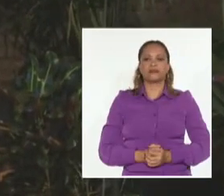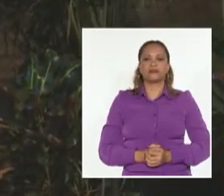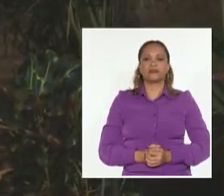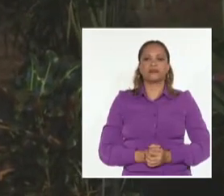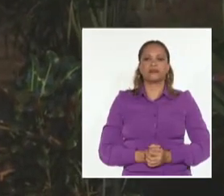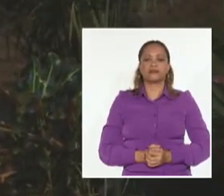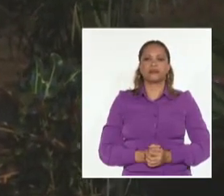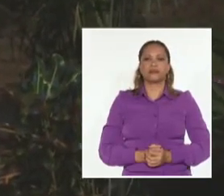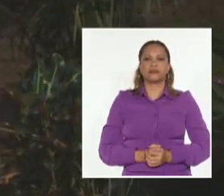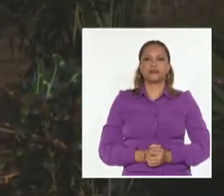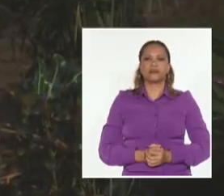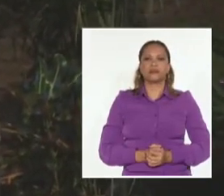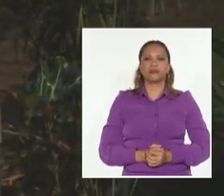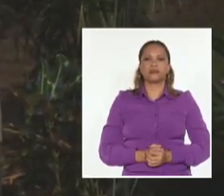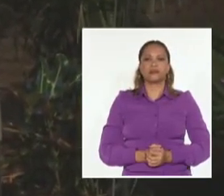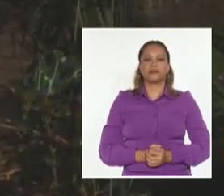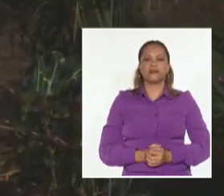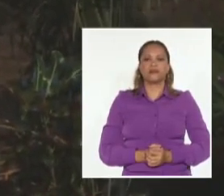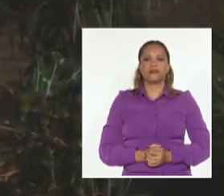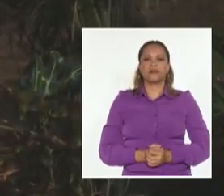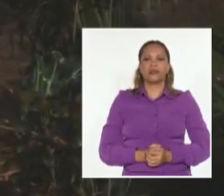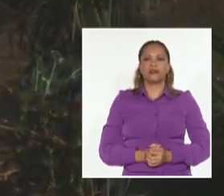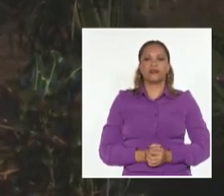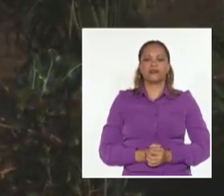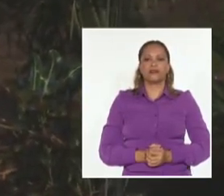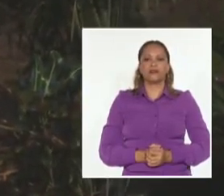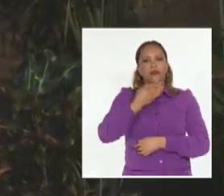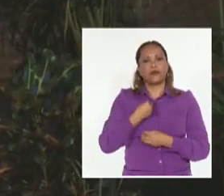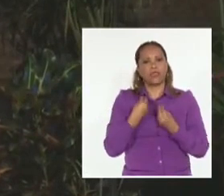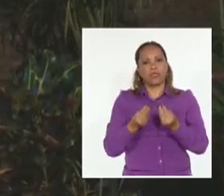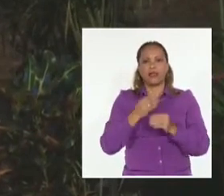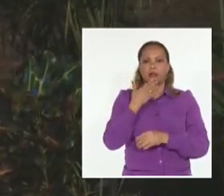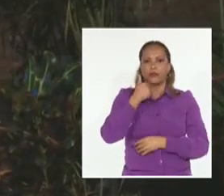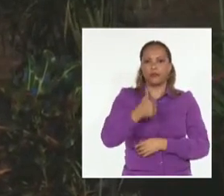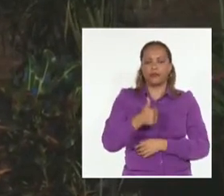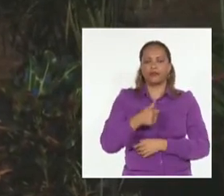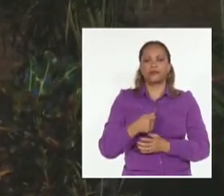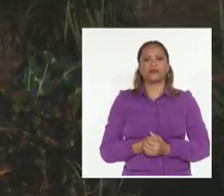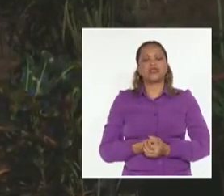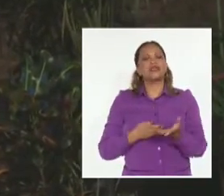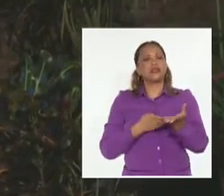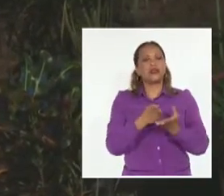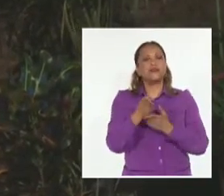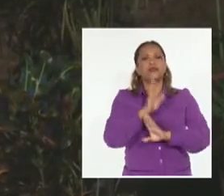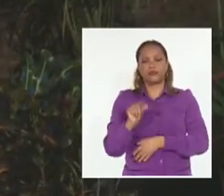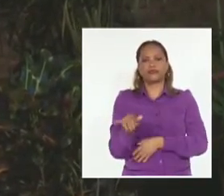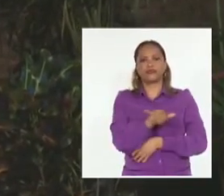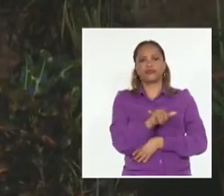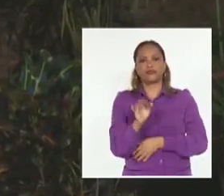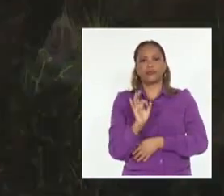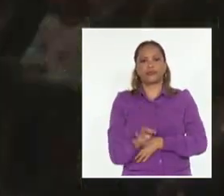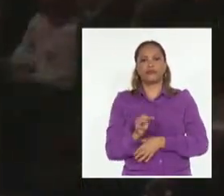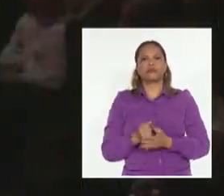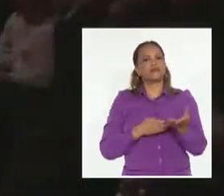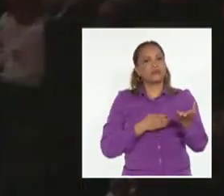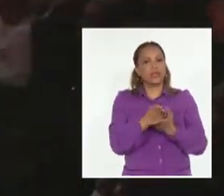No dejaremos de garantizar las necesidades fundamentales de la población. Continuaremos defendiendo la equidad y